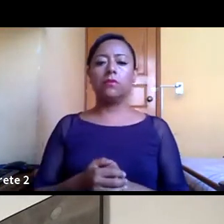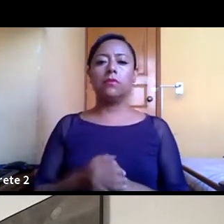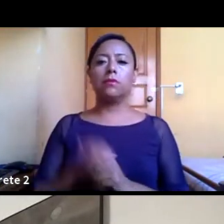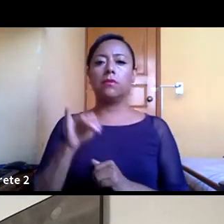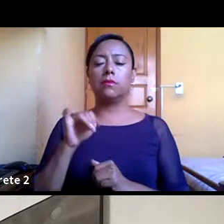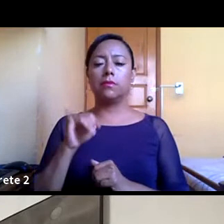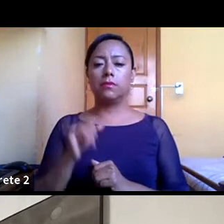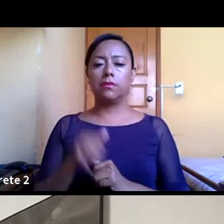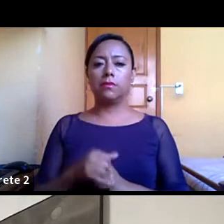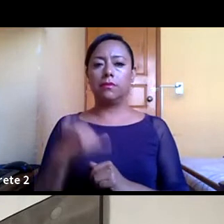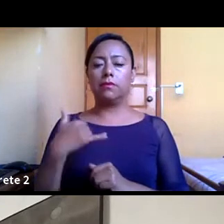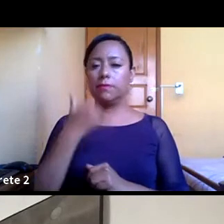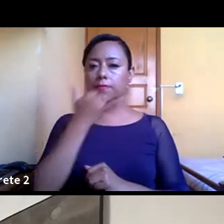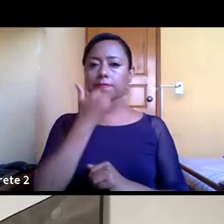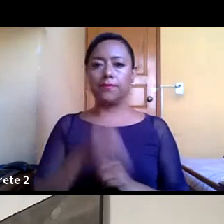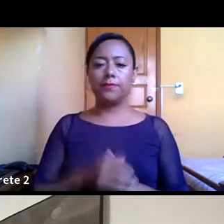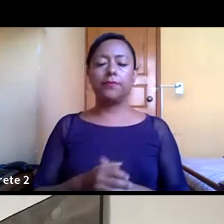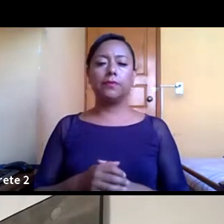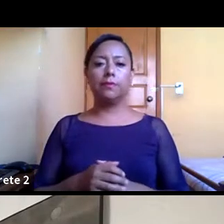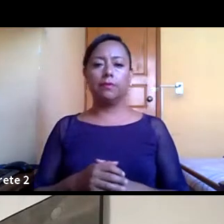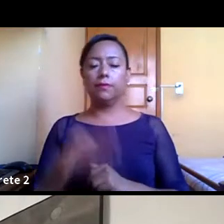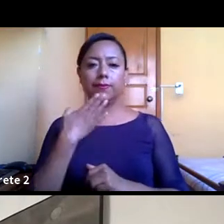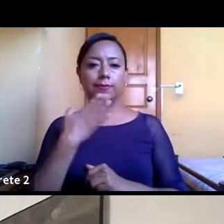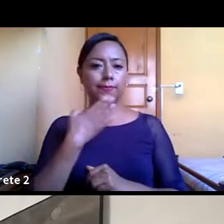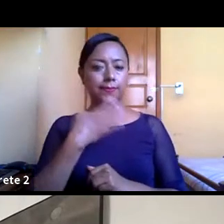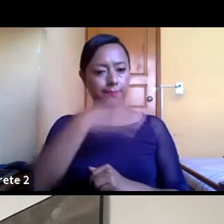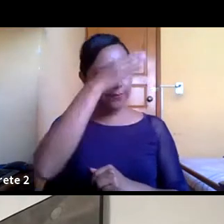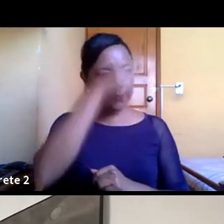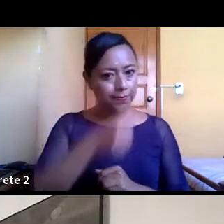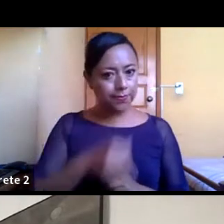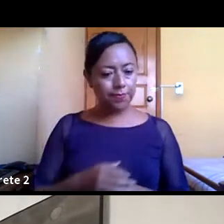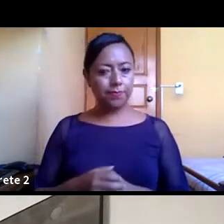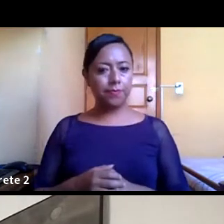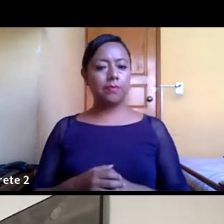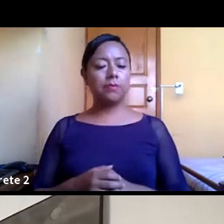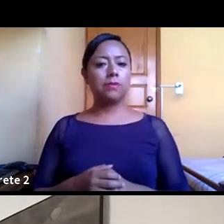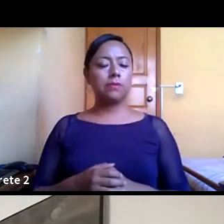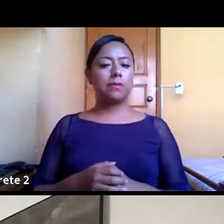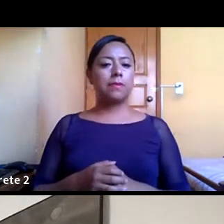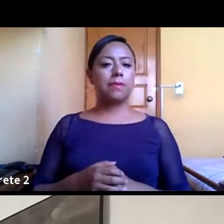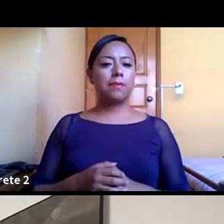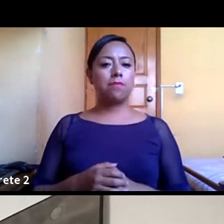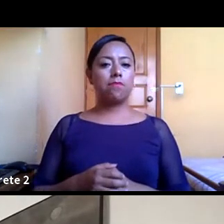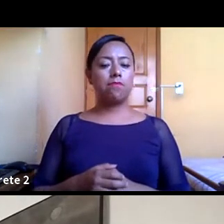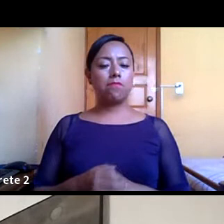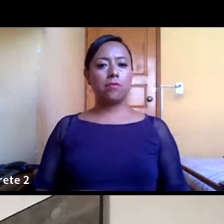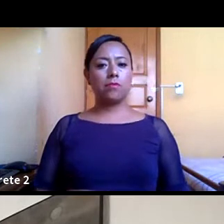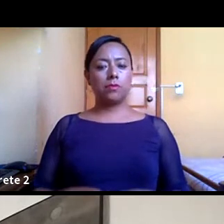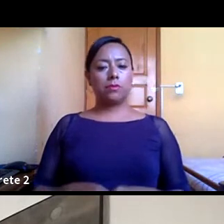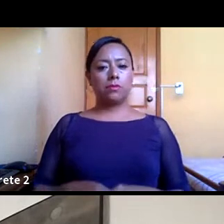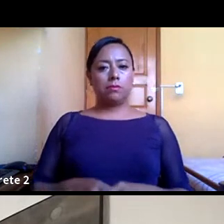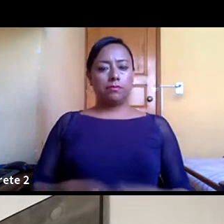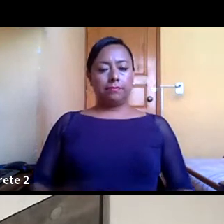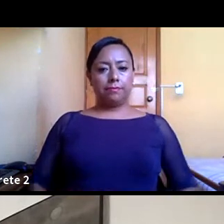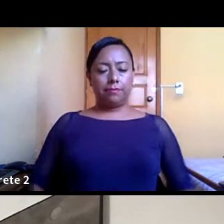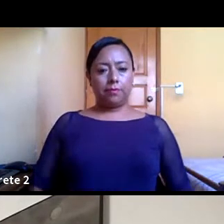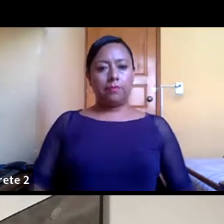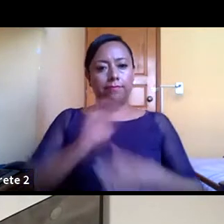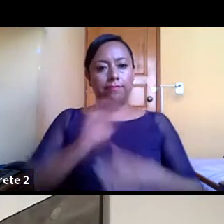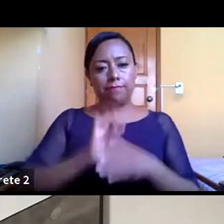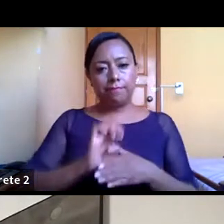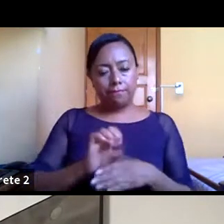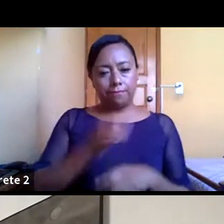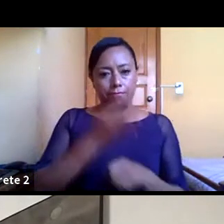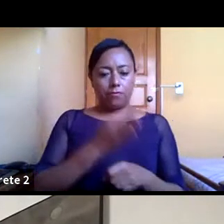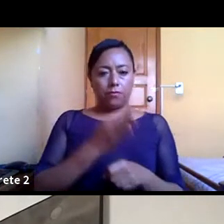Una disculpa. No, no está bien, de acuerdo. Entonces, estamos en solo acto,